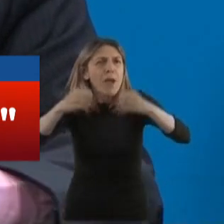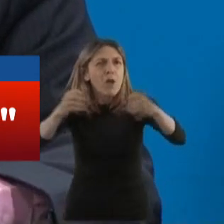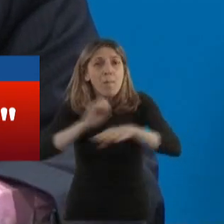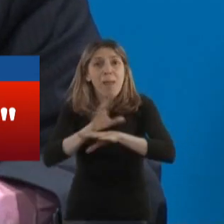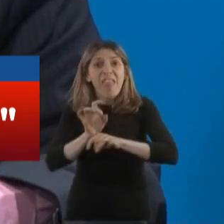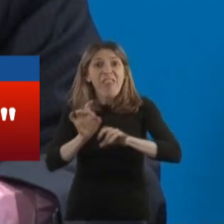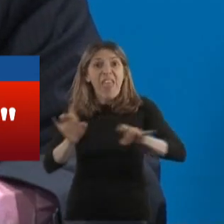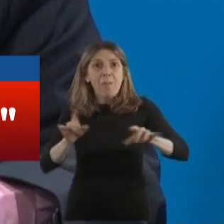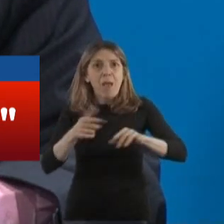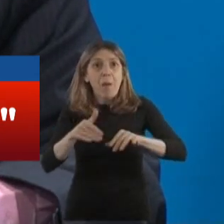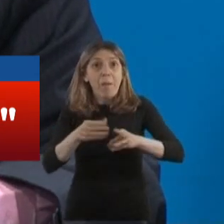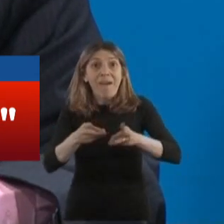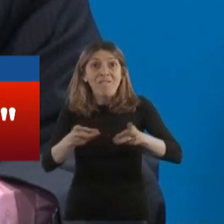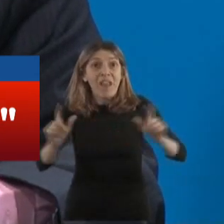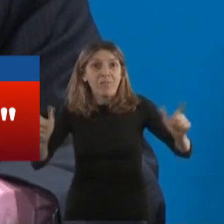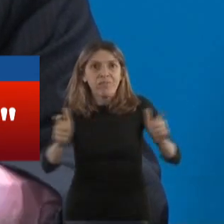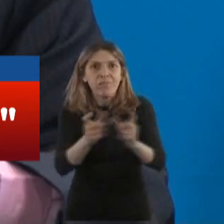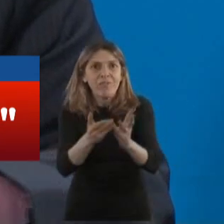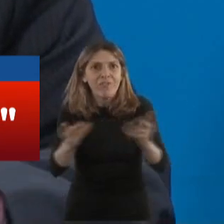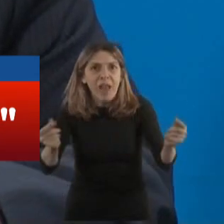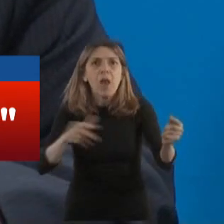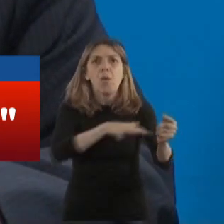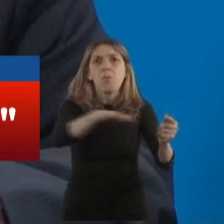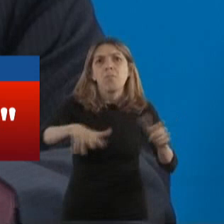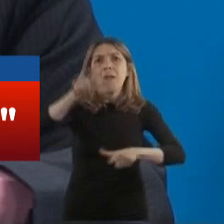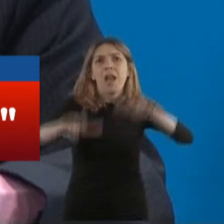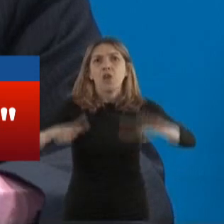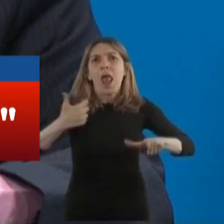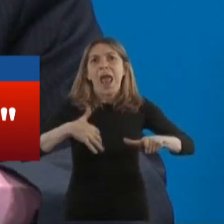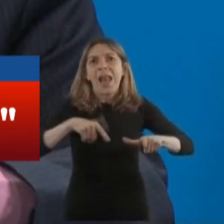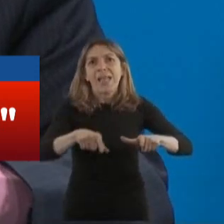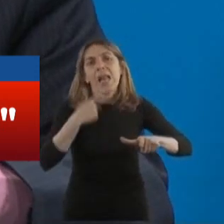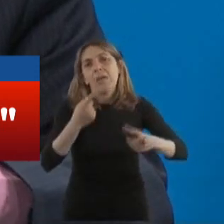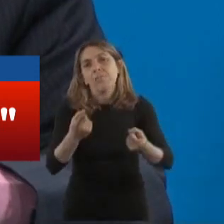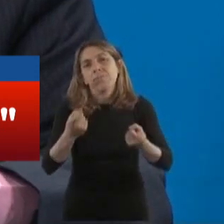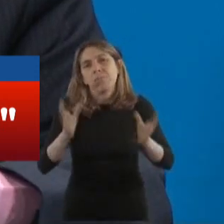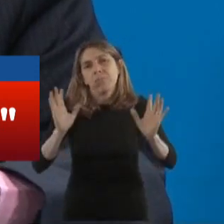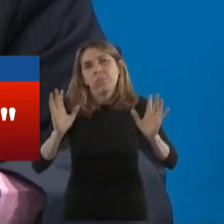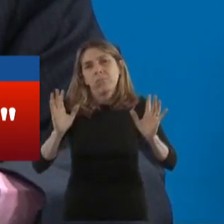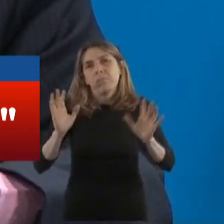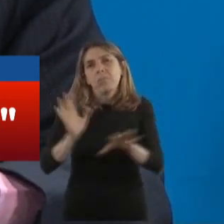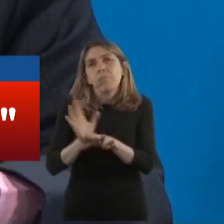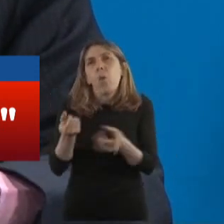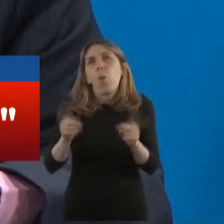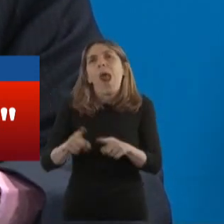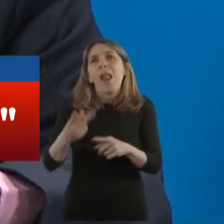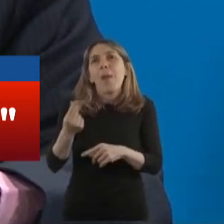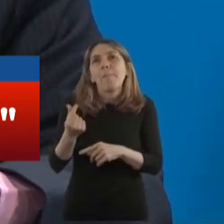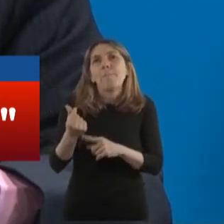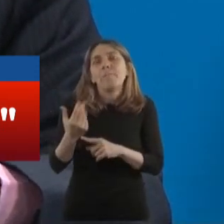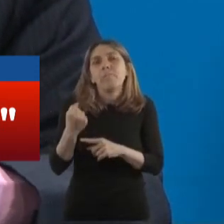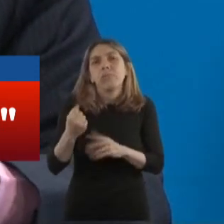argentino necesita también poder recuperar estándares de